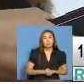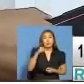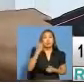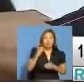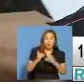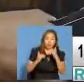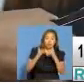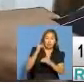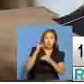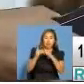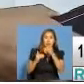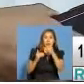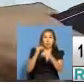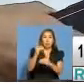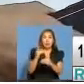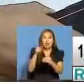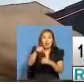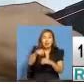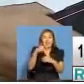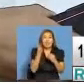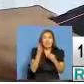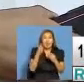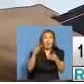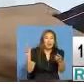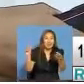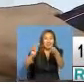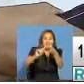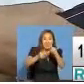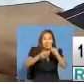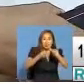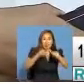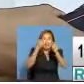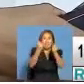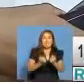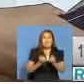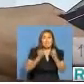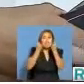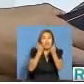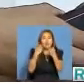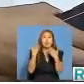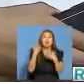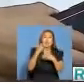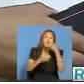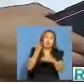que van a venir a fortalecer, ¿no?, la integración y la posibilidad de desarrollo para esta zona.